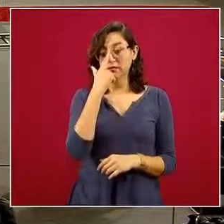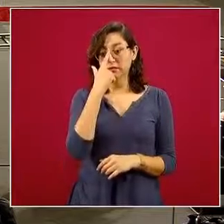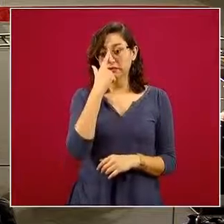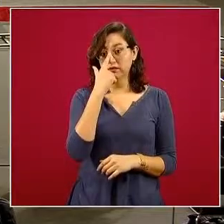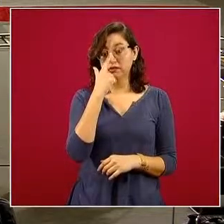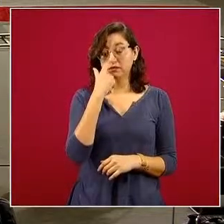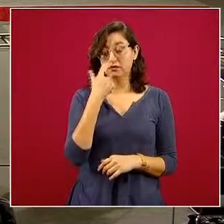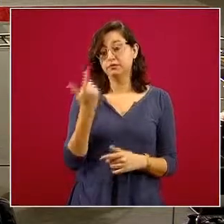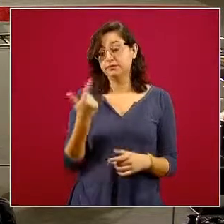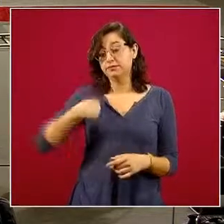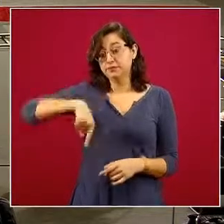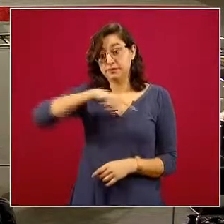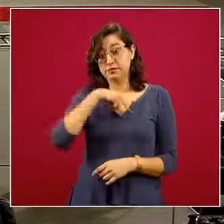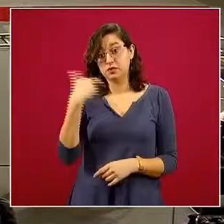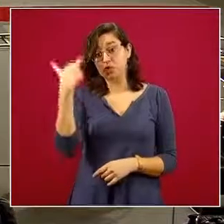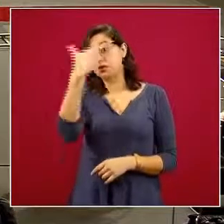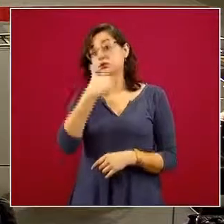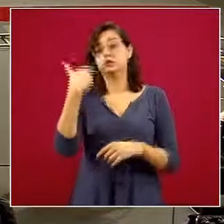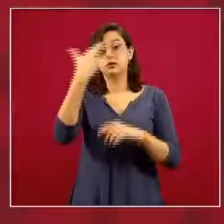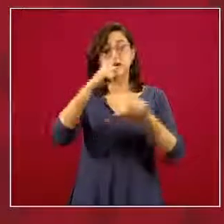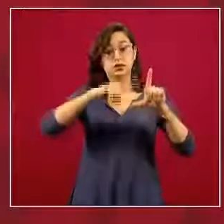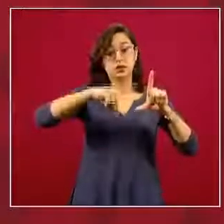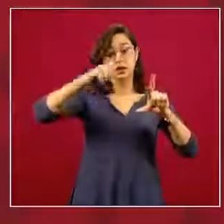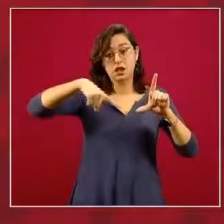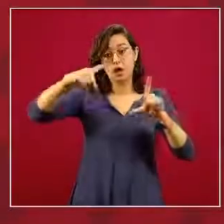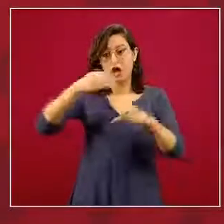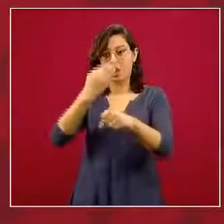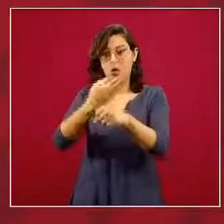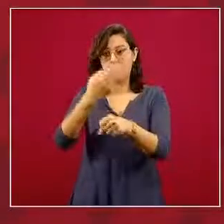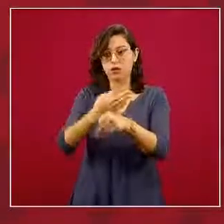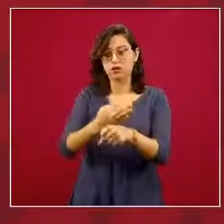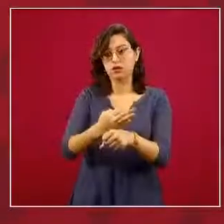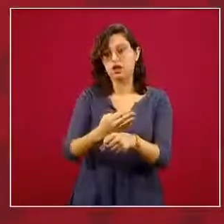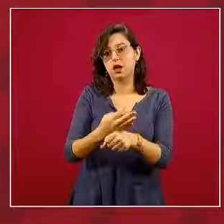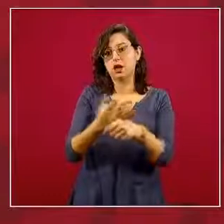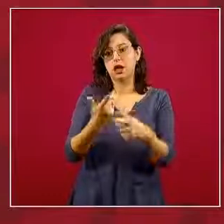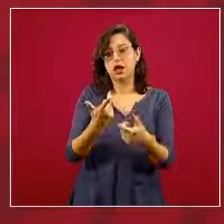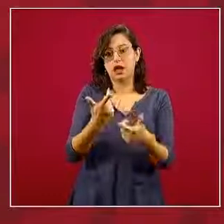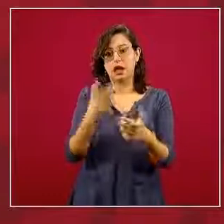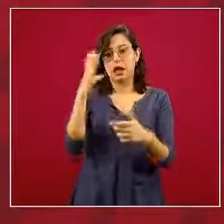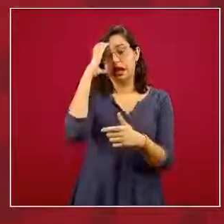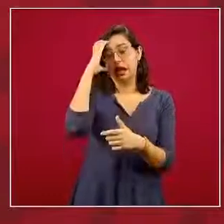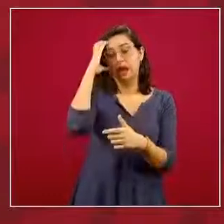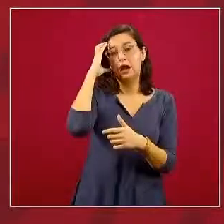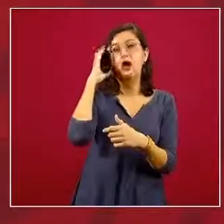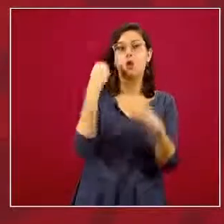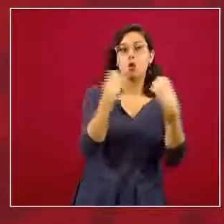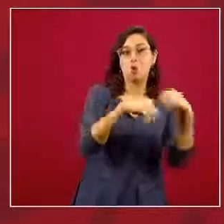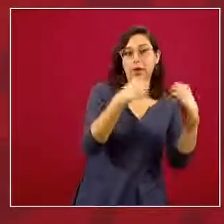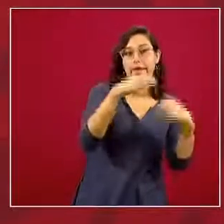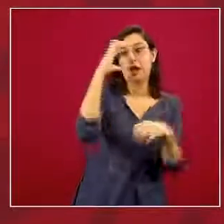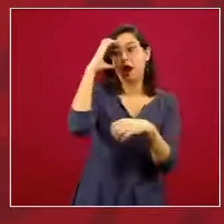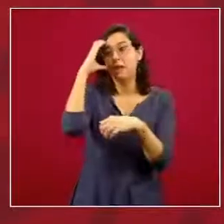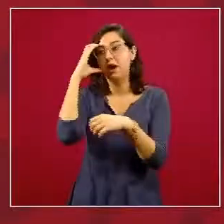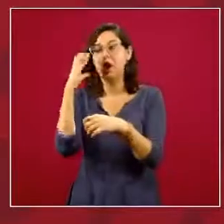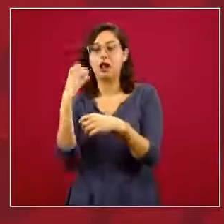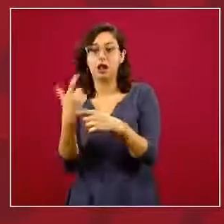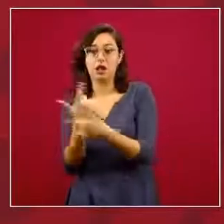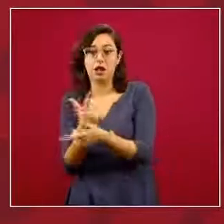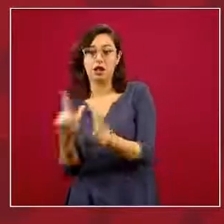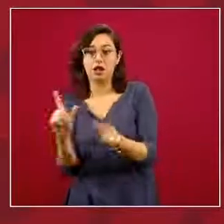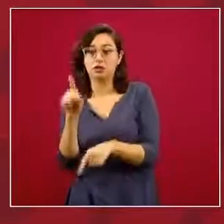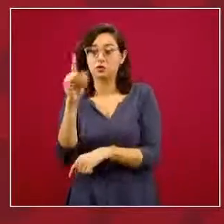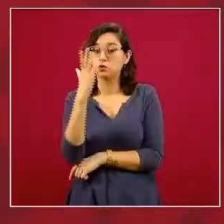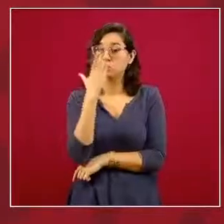de hecho si revisamos los gráficos que acabamos de presentar de disponibilidad y sobre todo de ocupación hospitalaria, Sonora